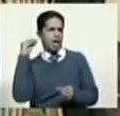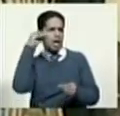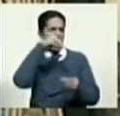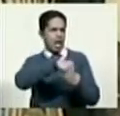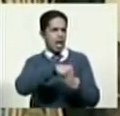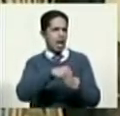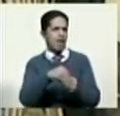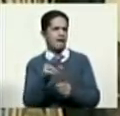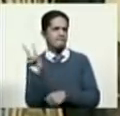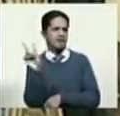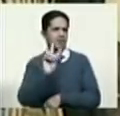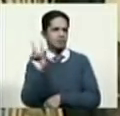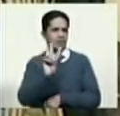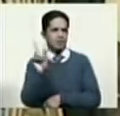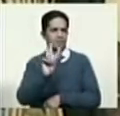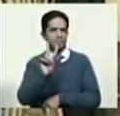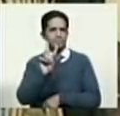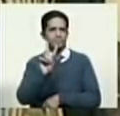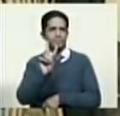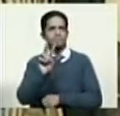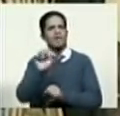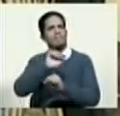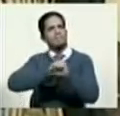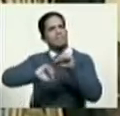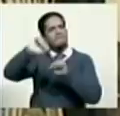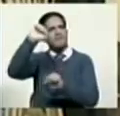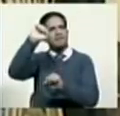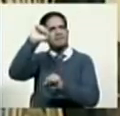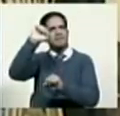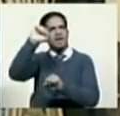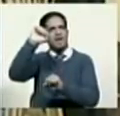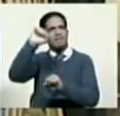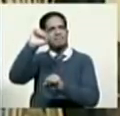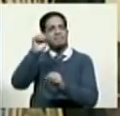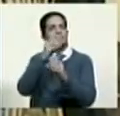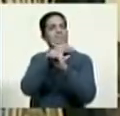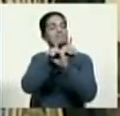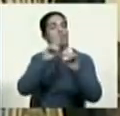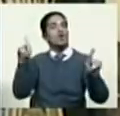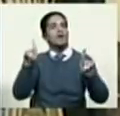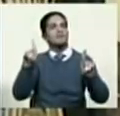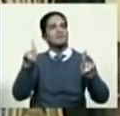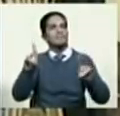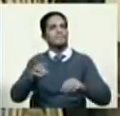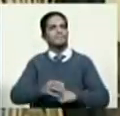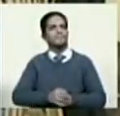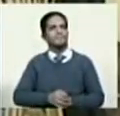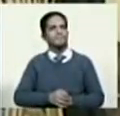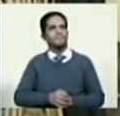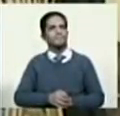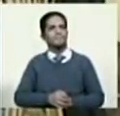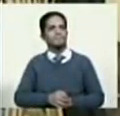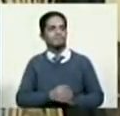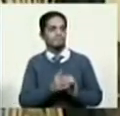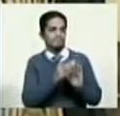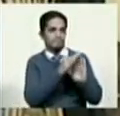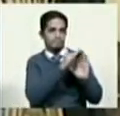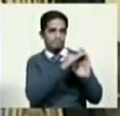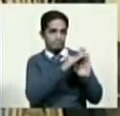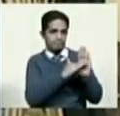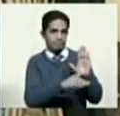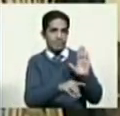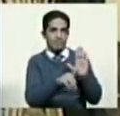Venezuela. La defensa de la democracia, la Constitución,